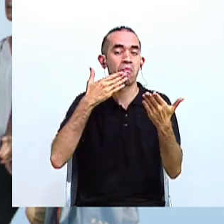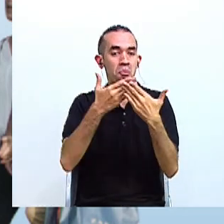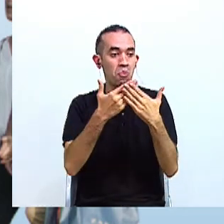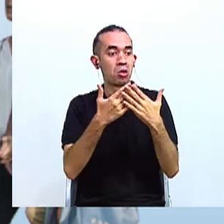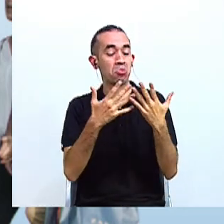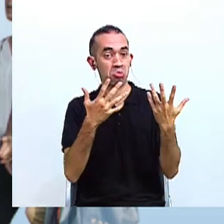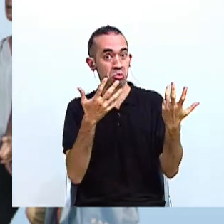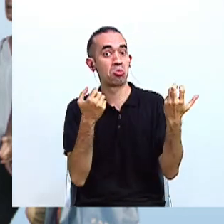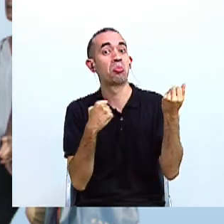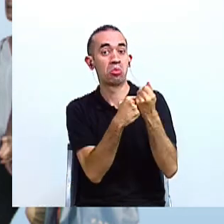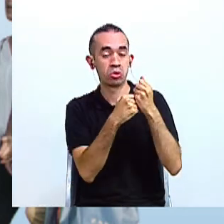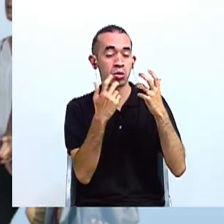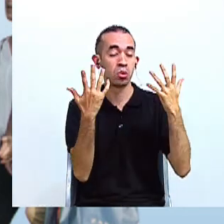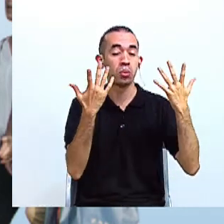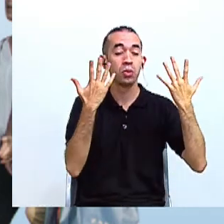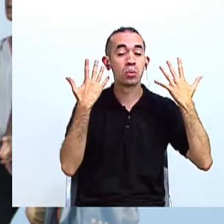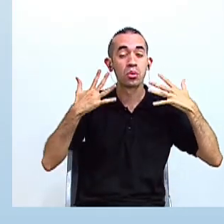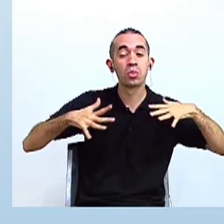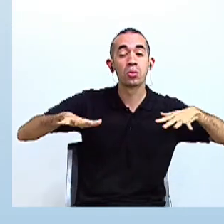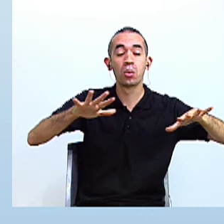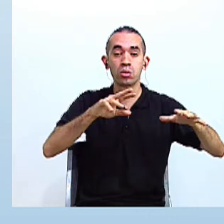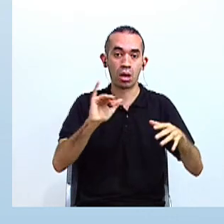nuestra salud haciendo ejercicio.